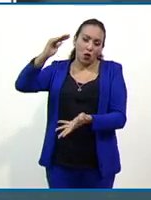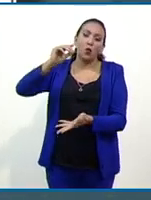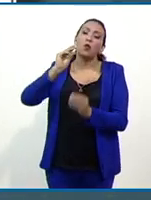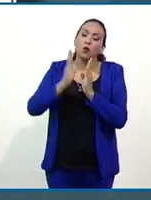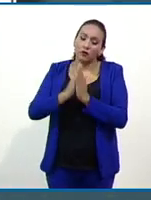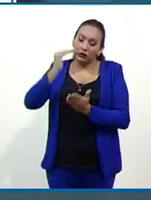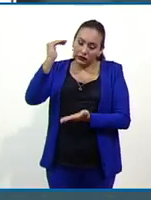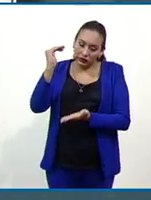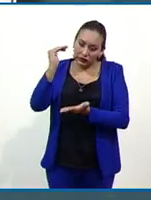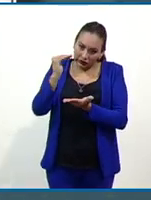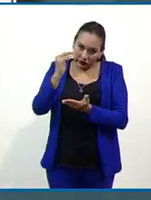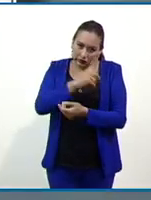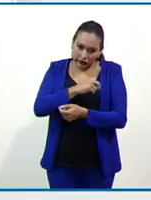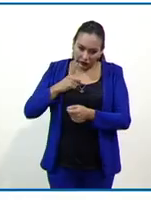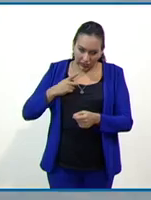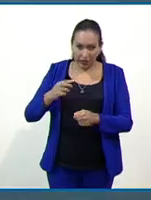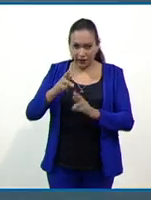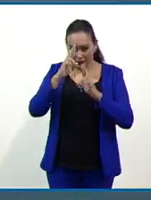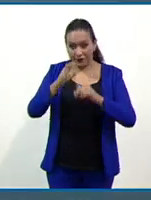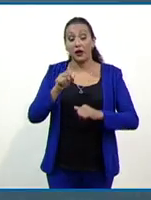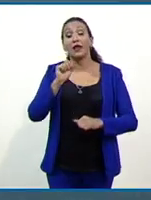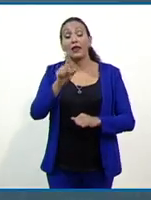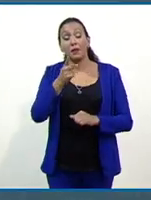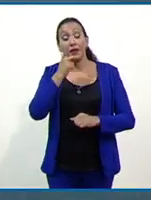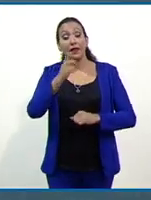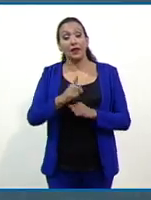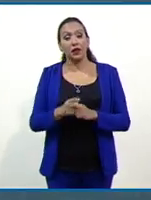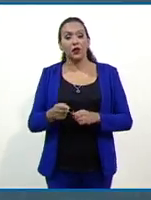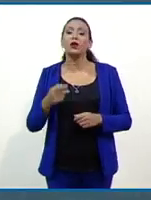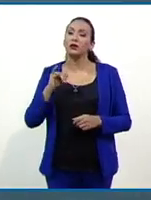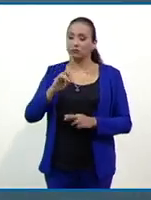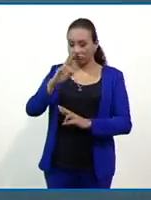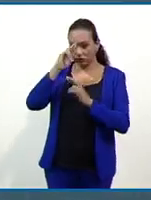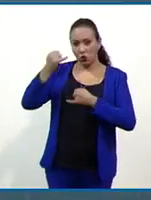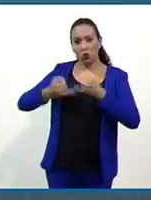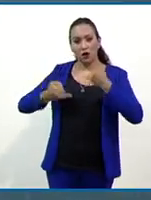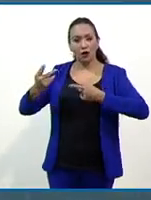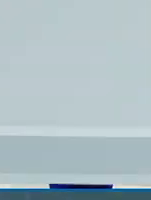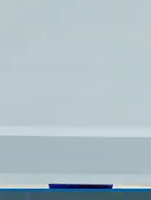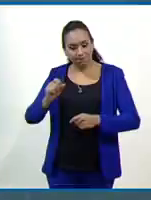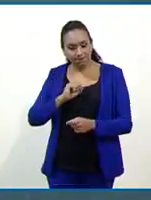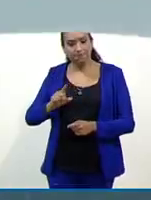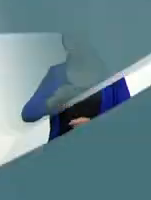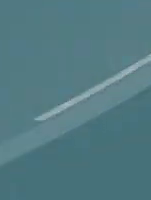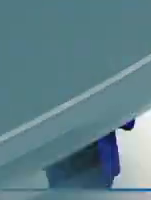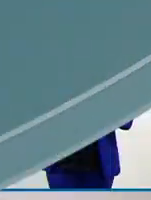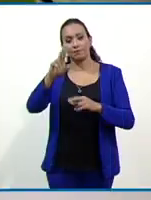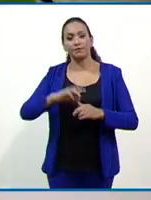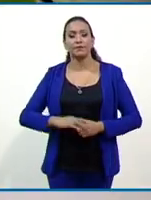trabajo. Además, se aceptó fortalecer la carrera judicial.